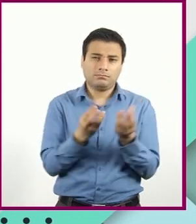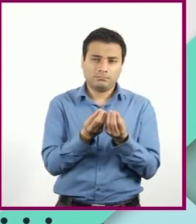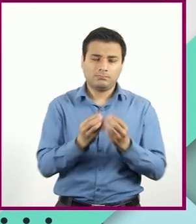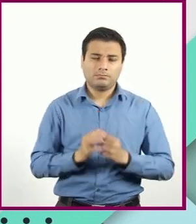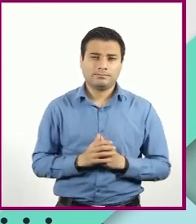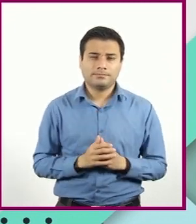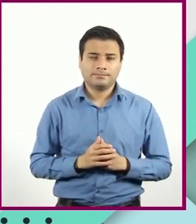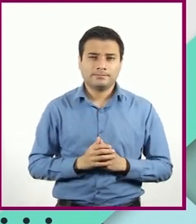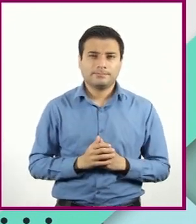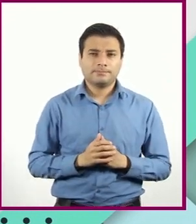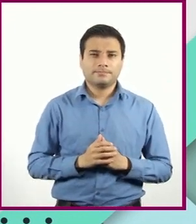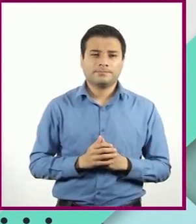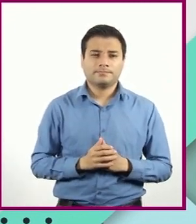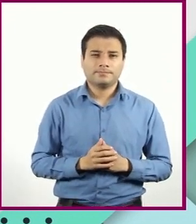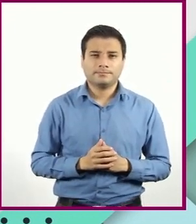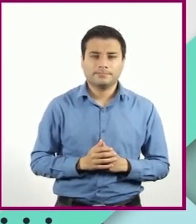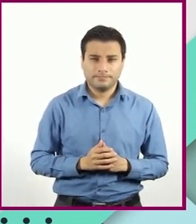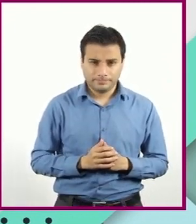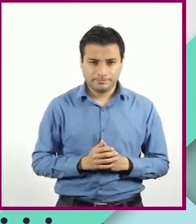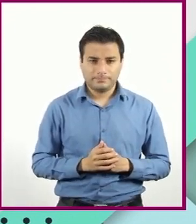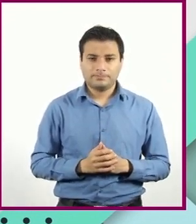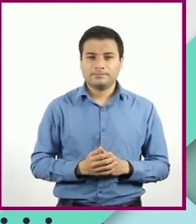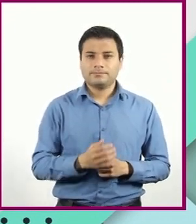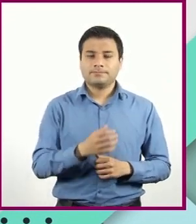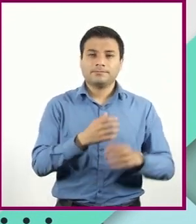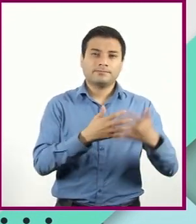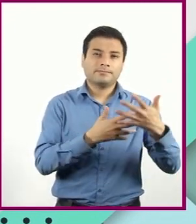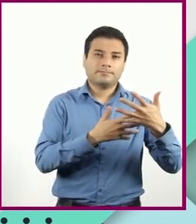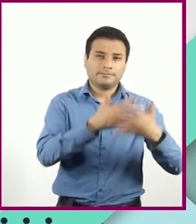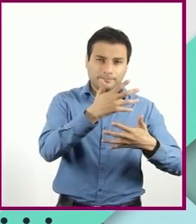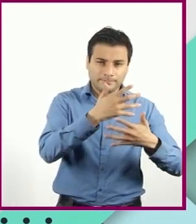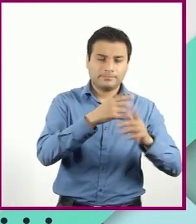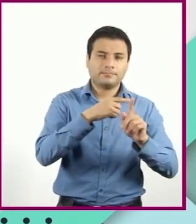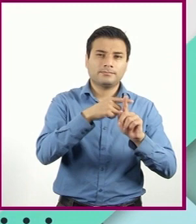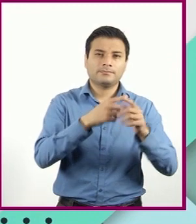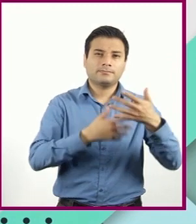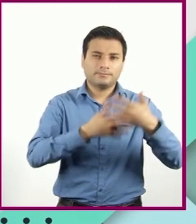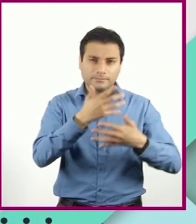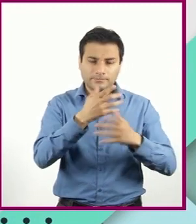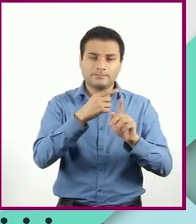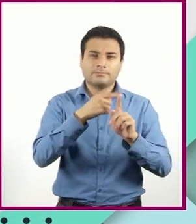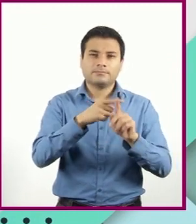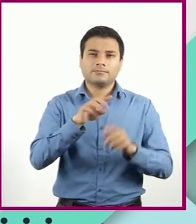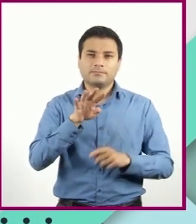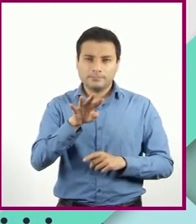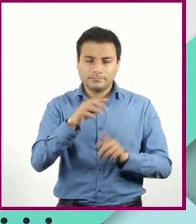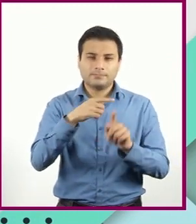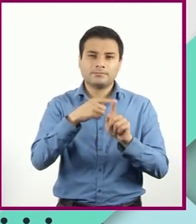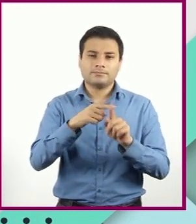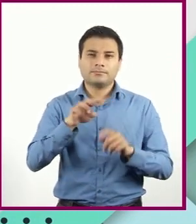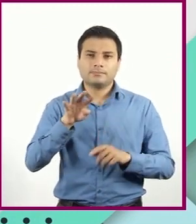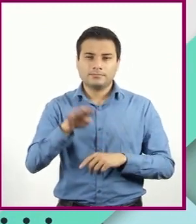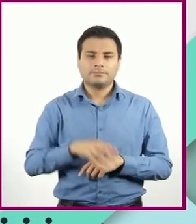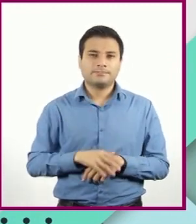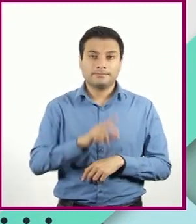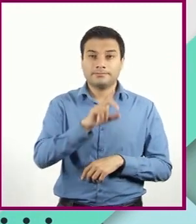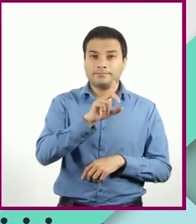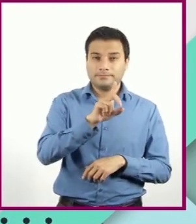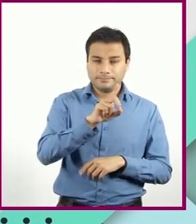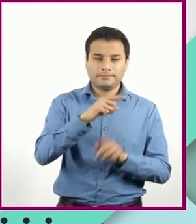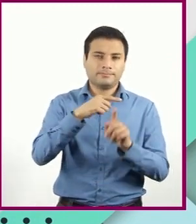En este caso, dos lados de 15 metros y dos de 19 metros, es decir, 30 más